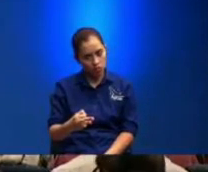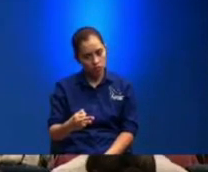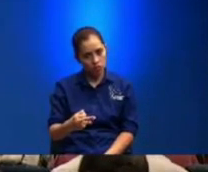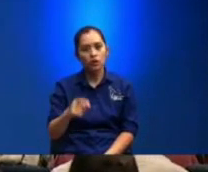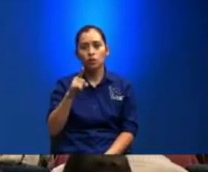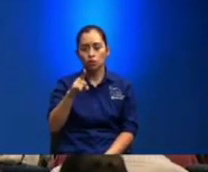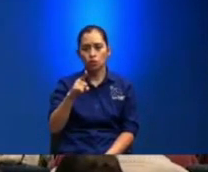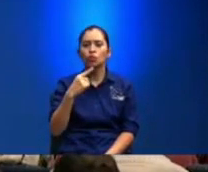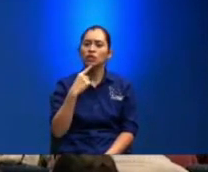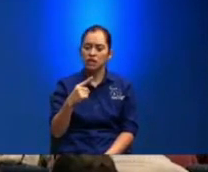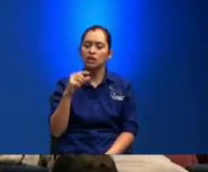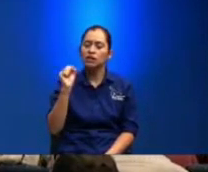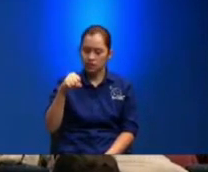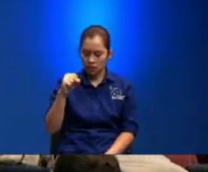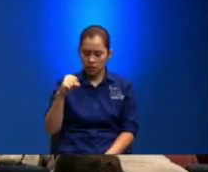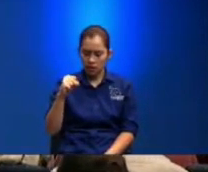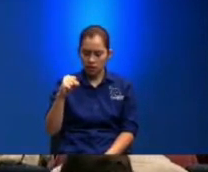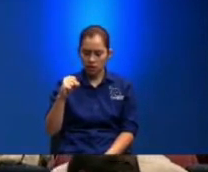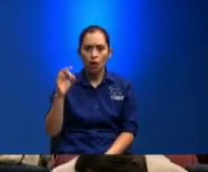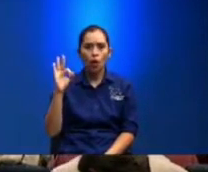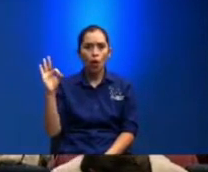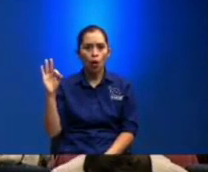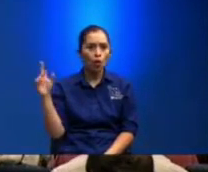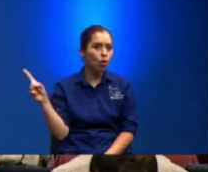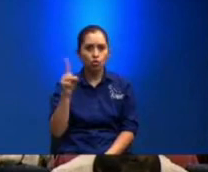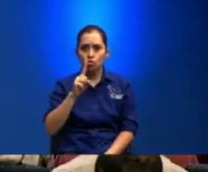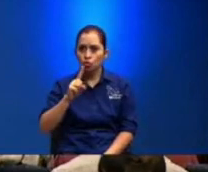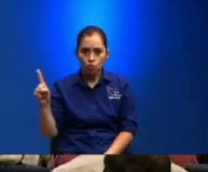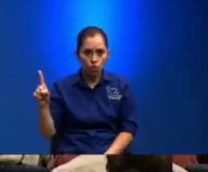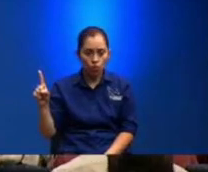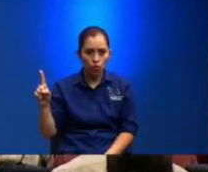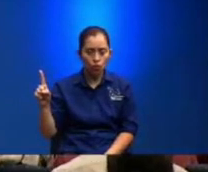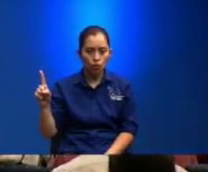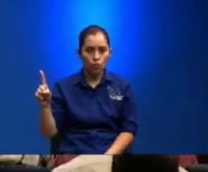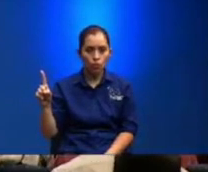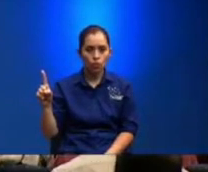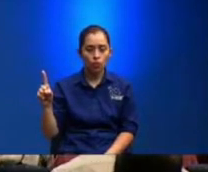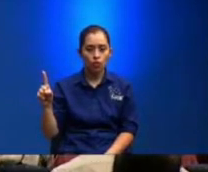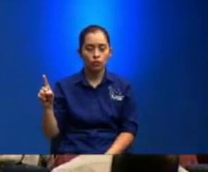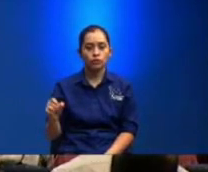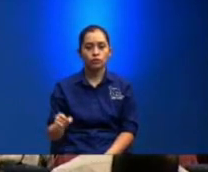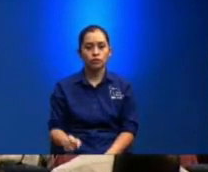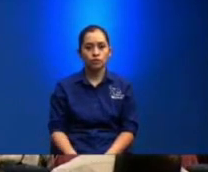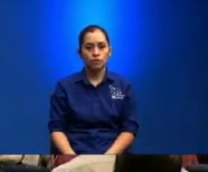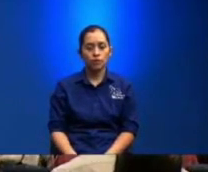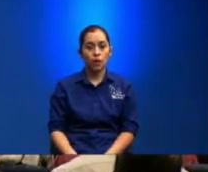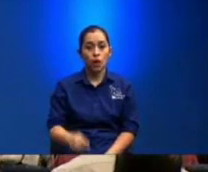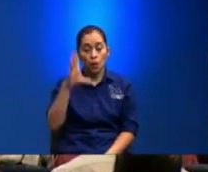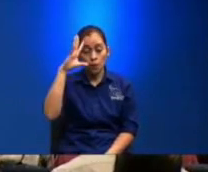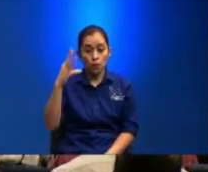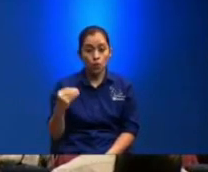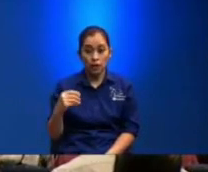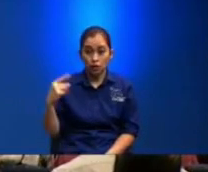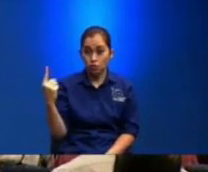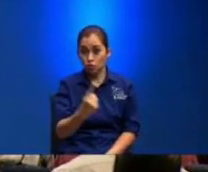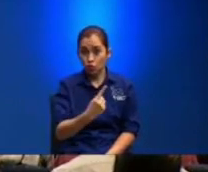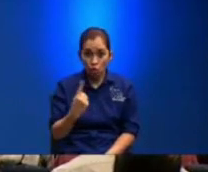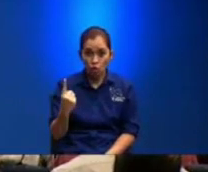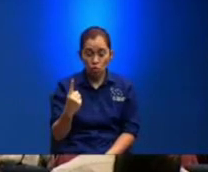o no porque todo lo demás todo lo que viene después de eso procede del mal